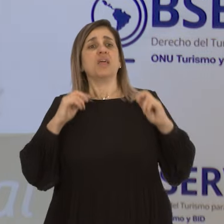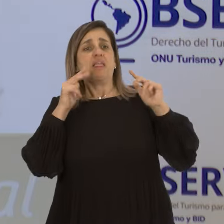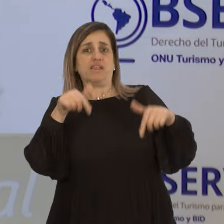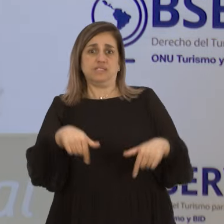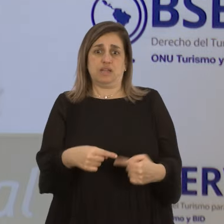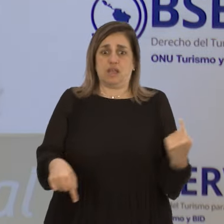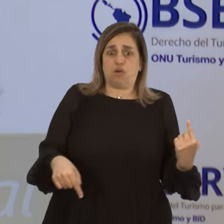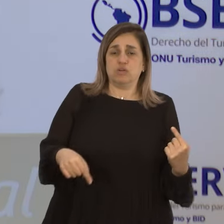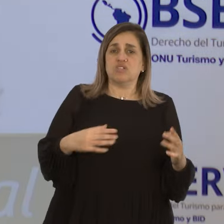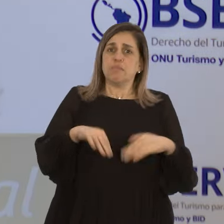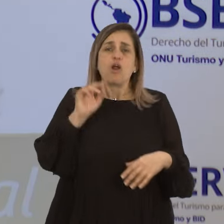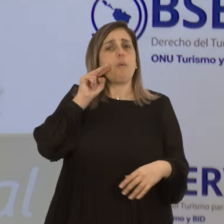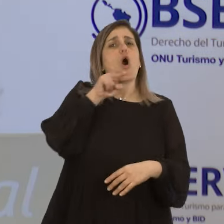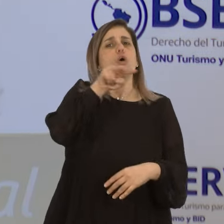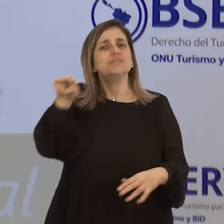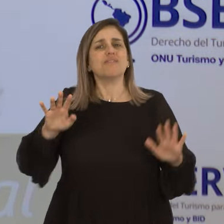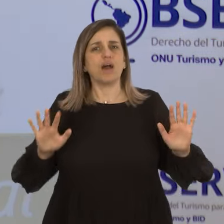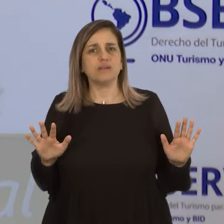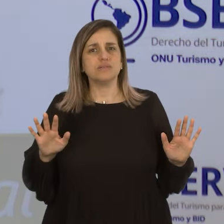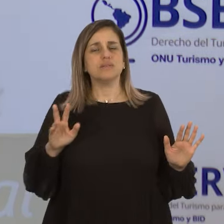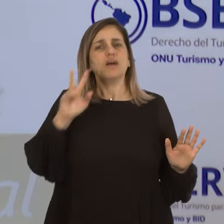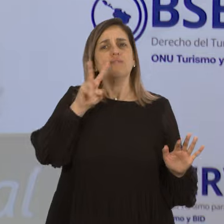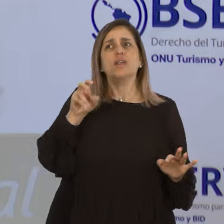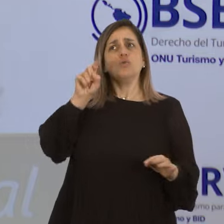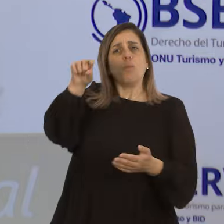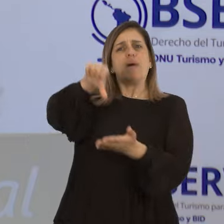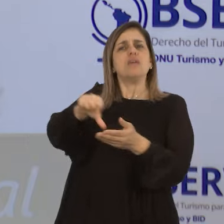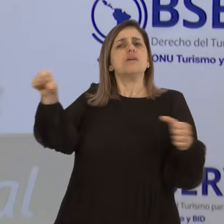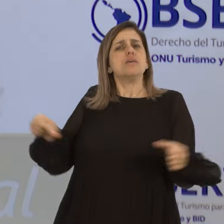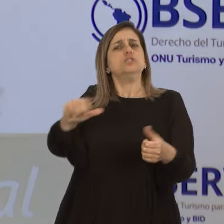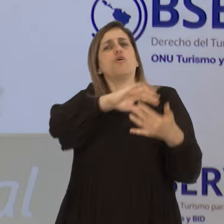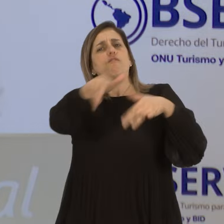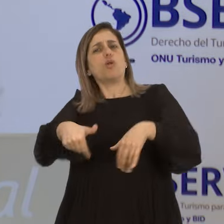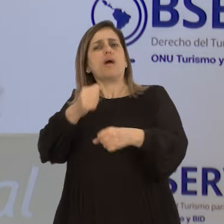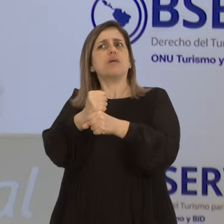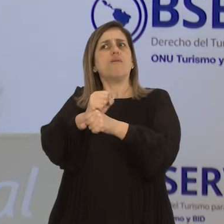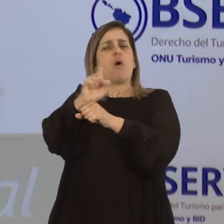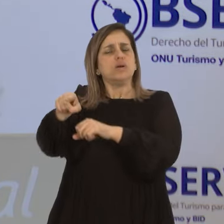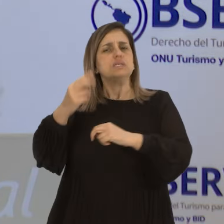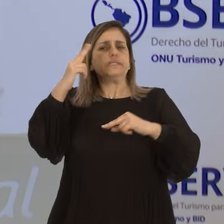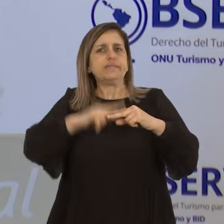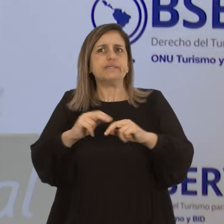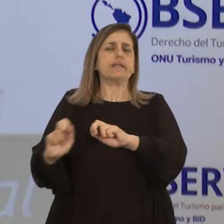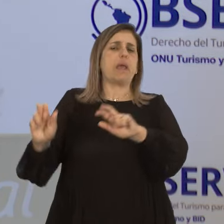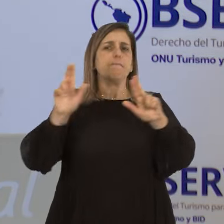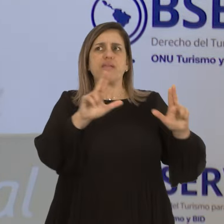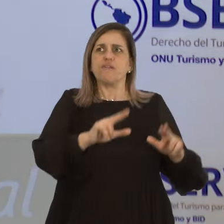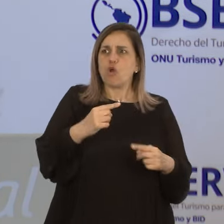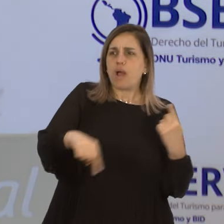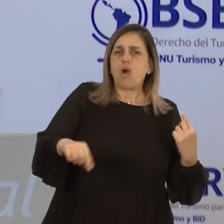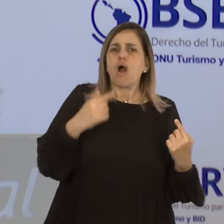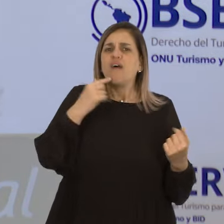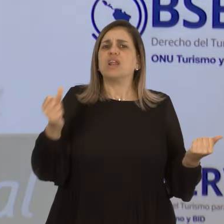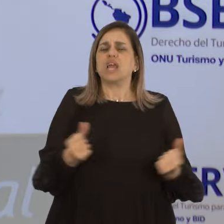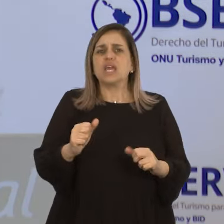yo creo que medir en este caso es observar. ¿Qué hizo tal país con las plataformas?